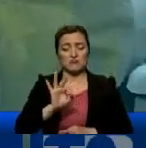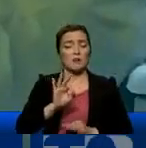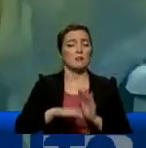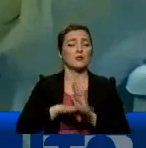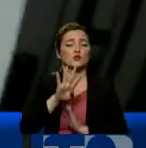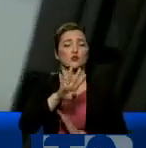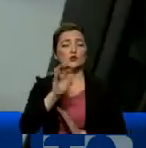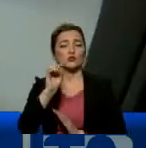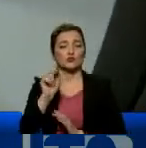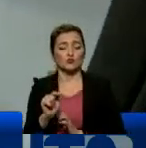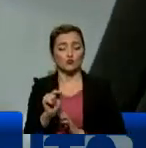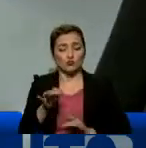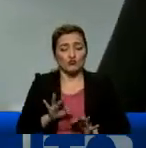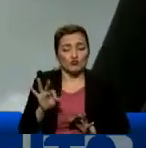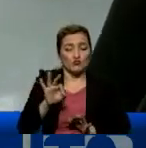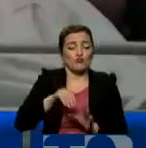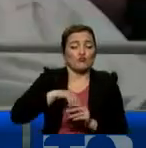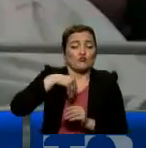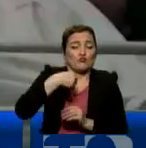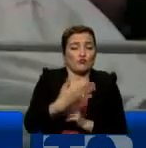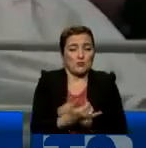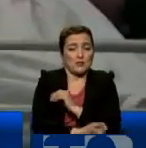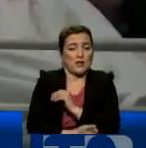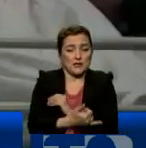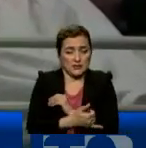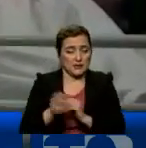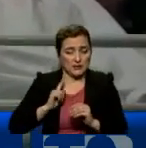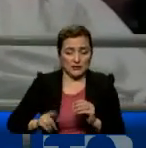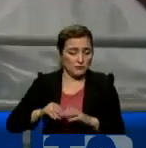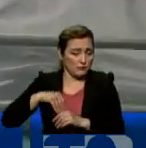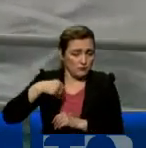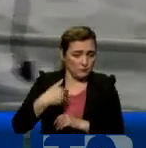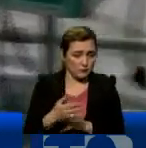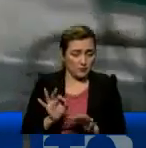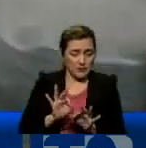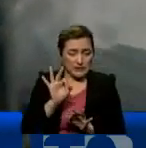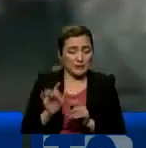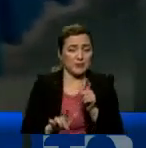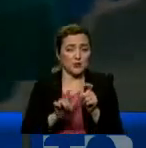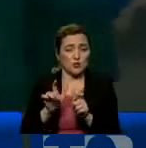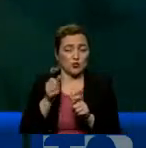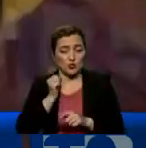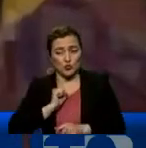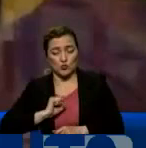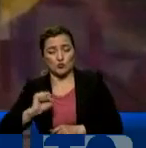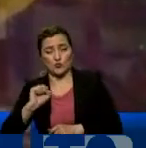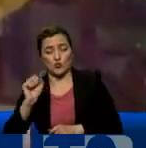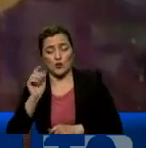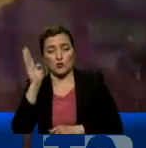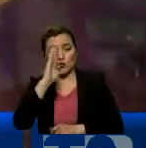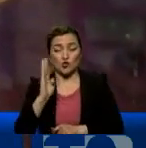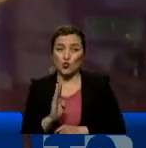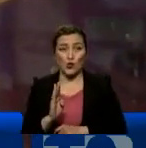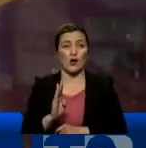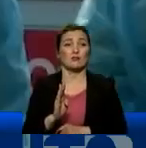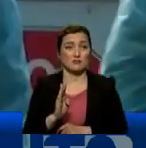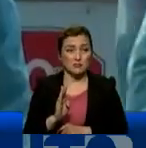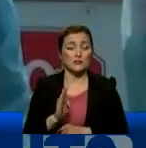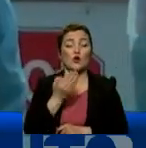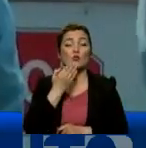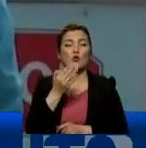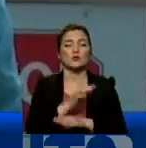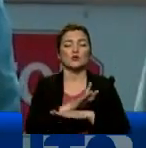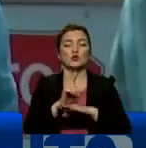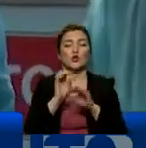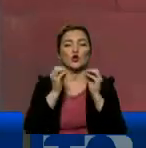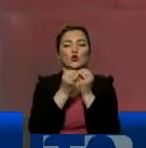del virus fuera de China podría aumentar con la transmisión de la enfermedad por personas que nunca han viajado a ese país. Según el director general de